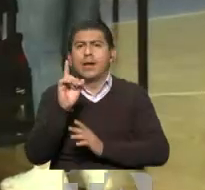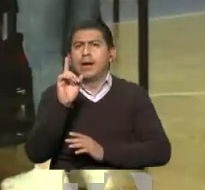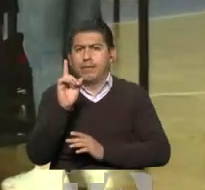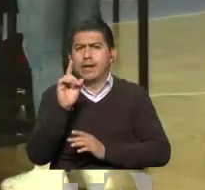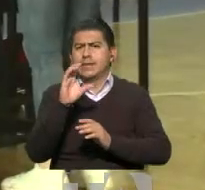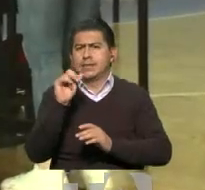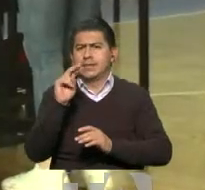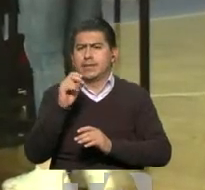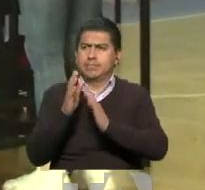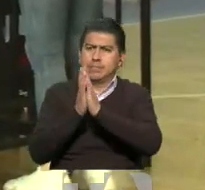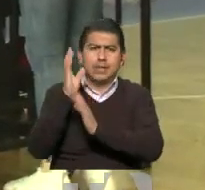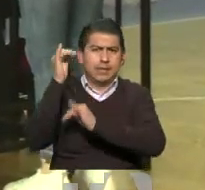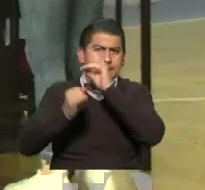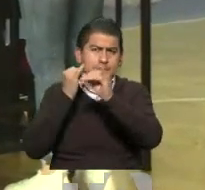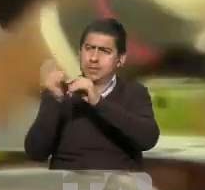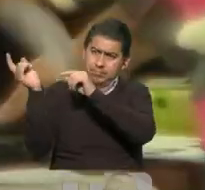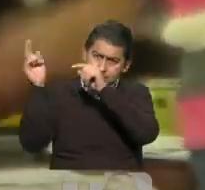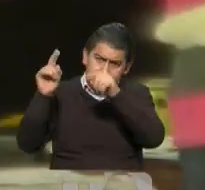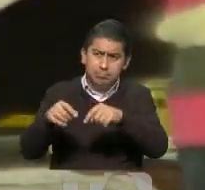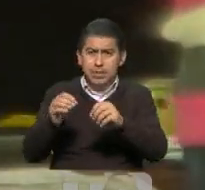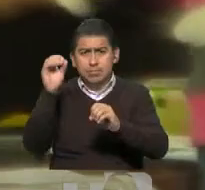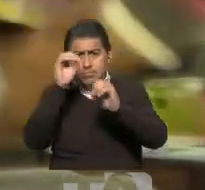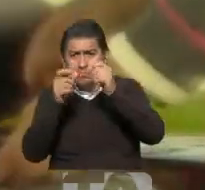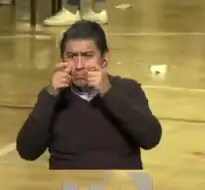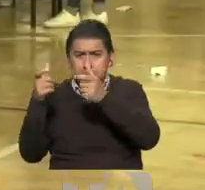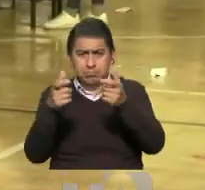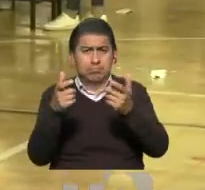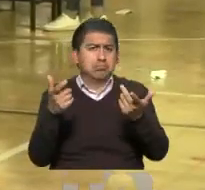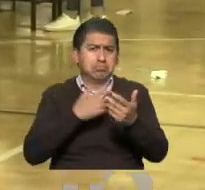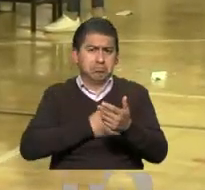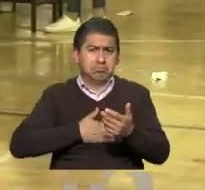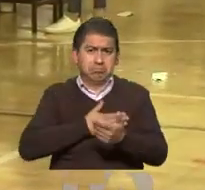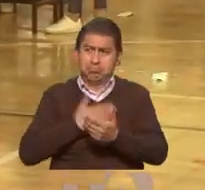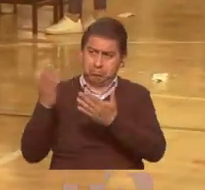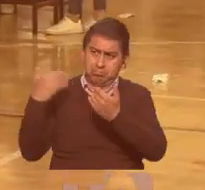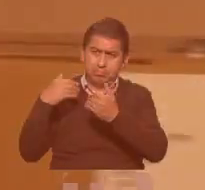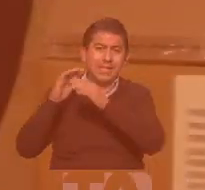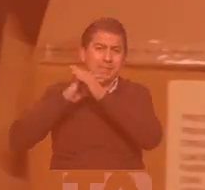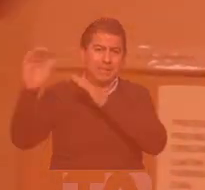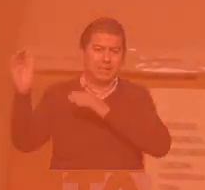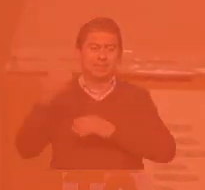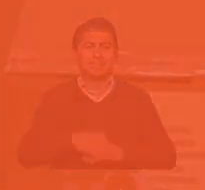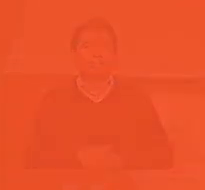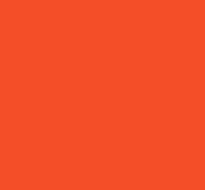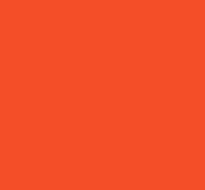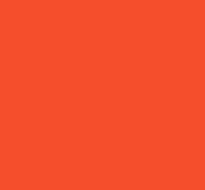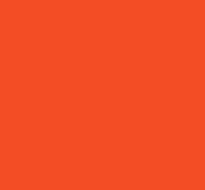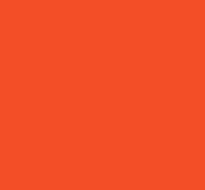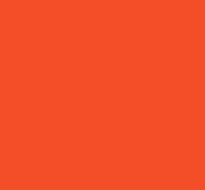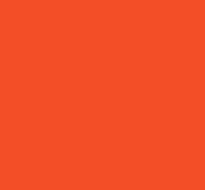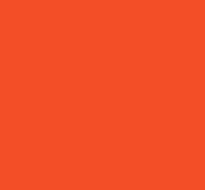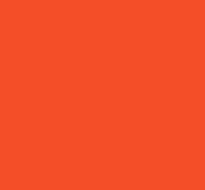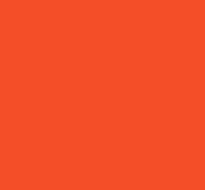organismos internacionales para que acudan a la observación electoral. En Quito, María Gracia Acosta, 24 horas.